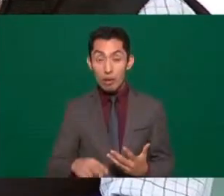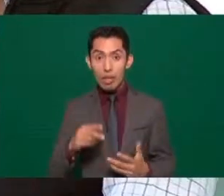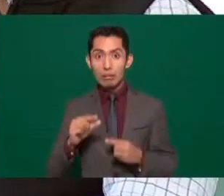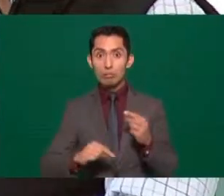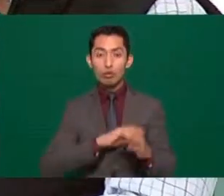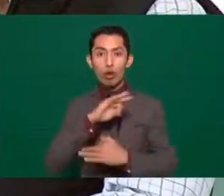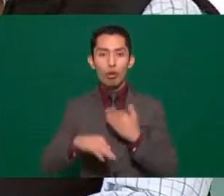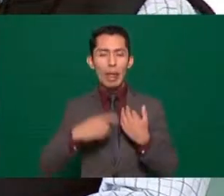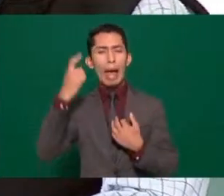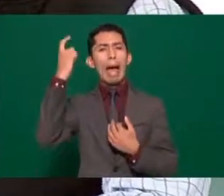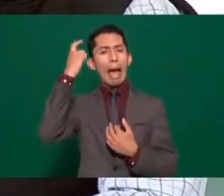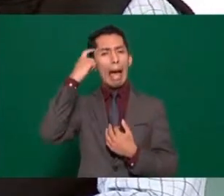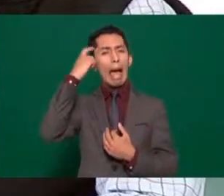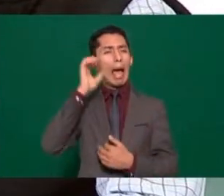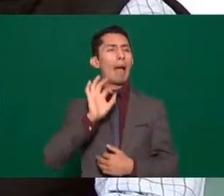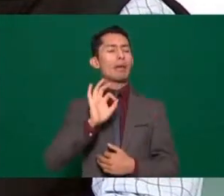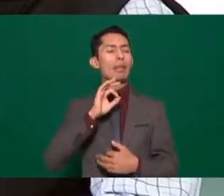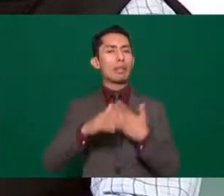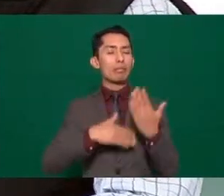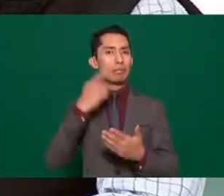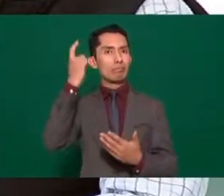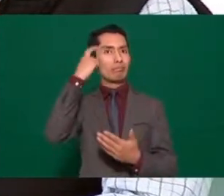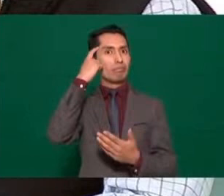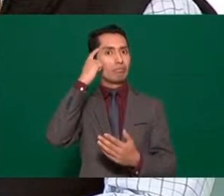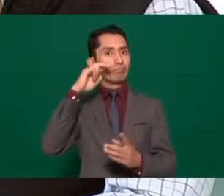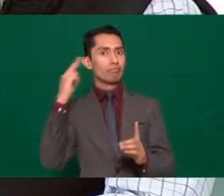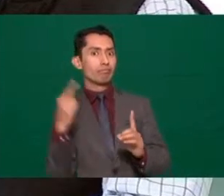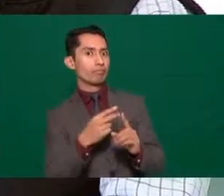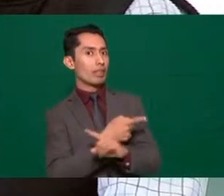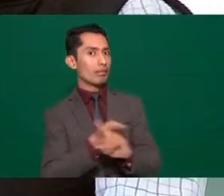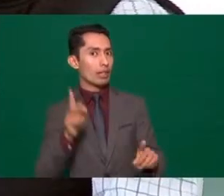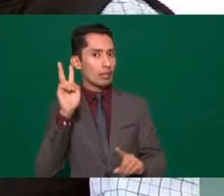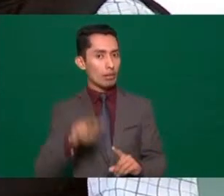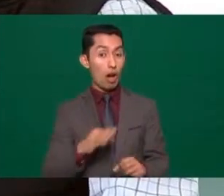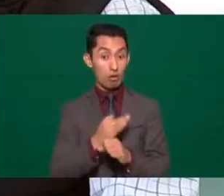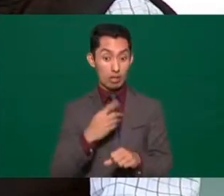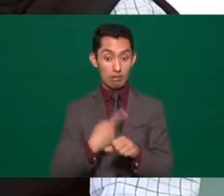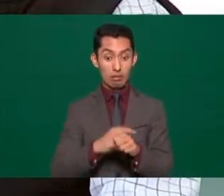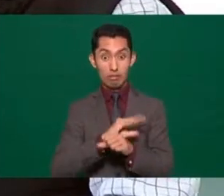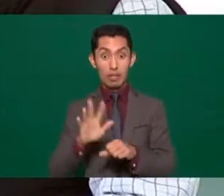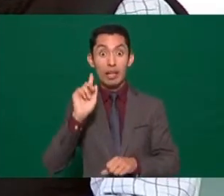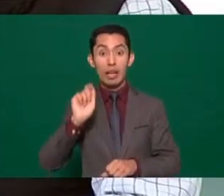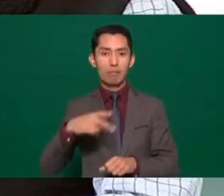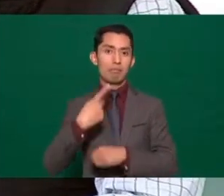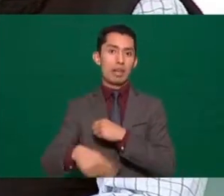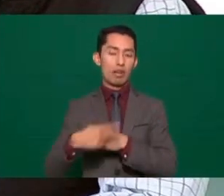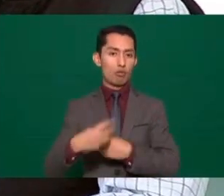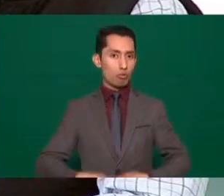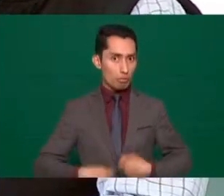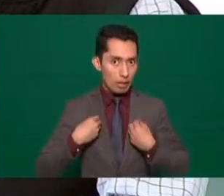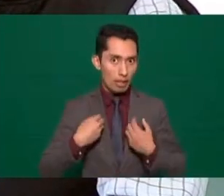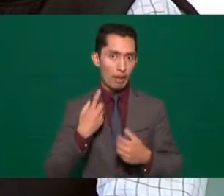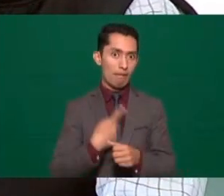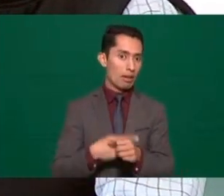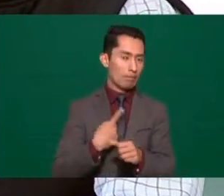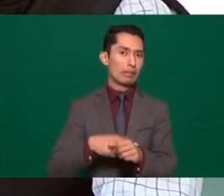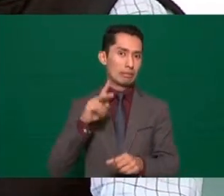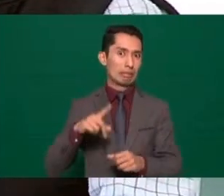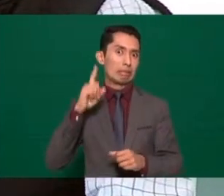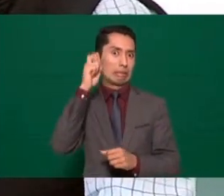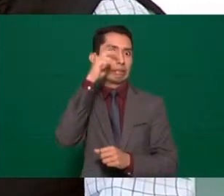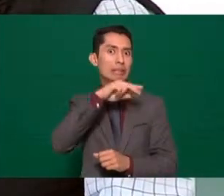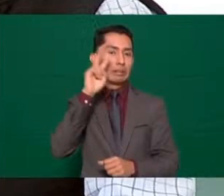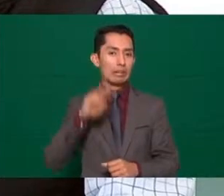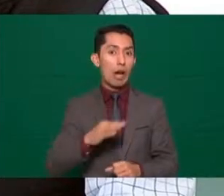la visión del mundo entero. Esta pandemia amenaza la salud y la vida, ha sometido al extremo